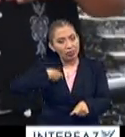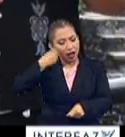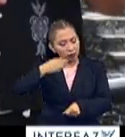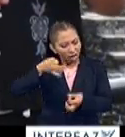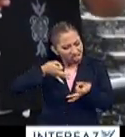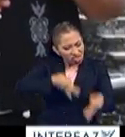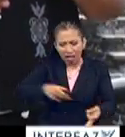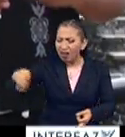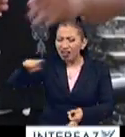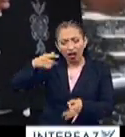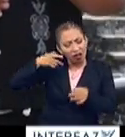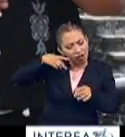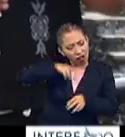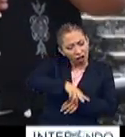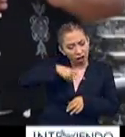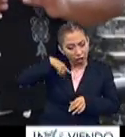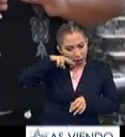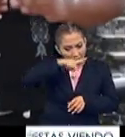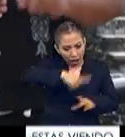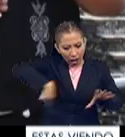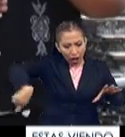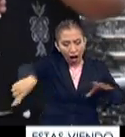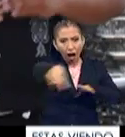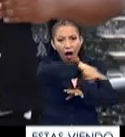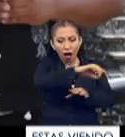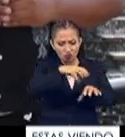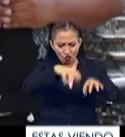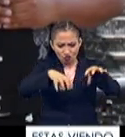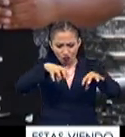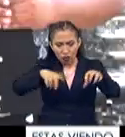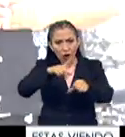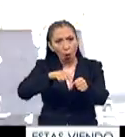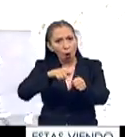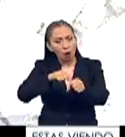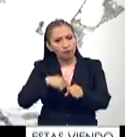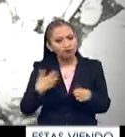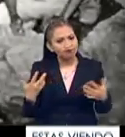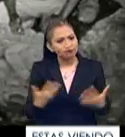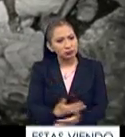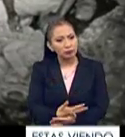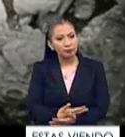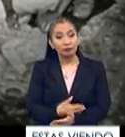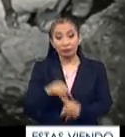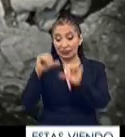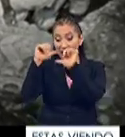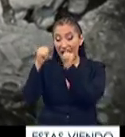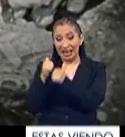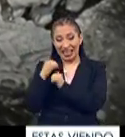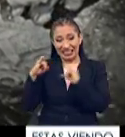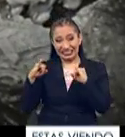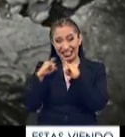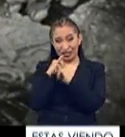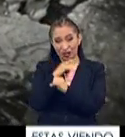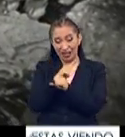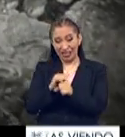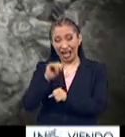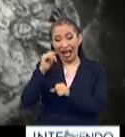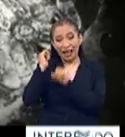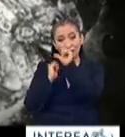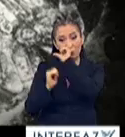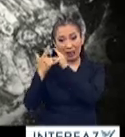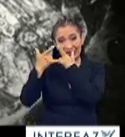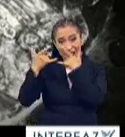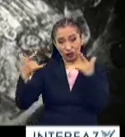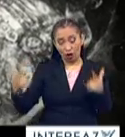llamó la atención del personal, que vio en esta roca relieves y algunos colores. Arqueólogos del Instituto Nacional de Antropología